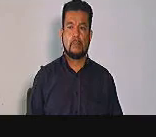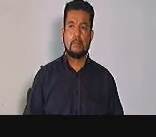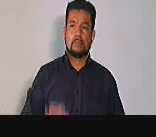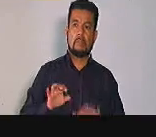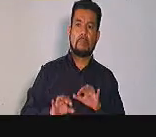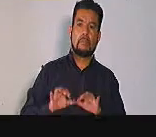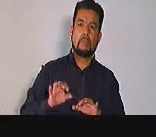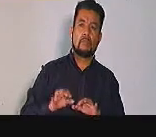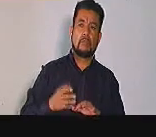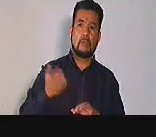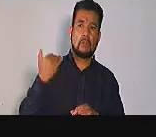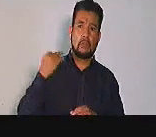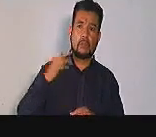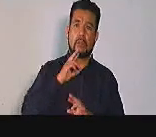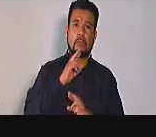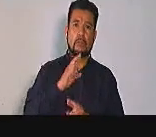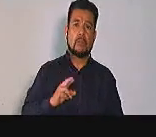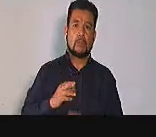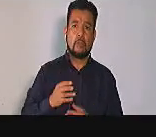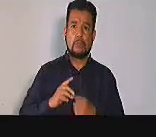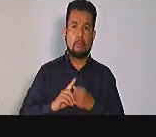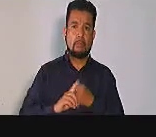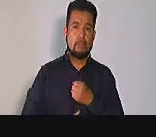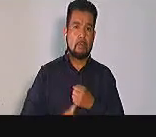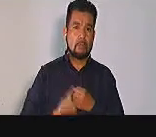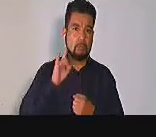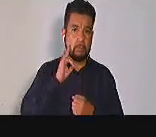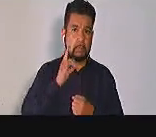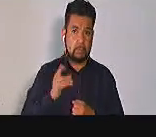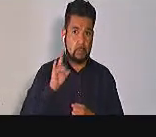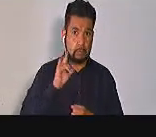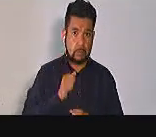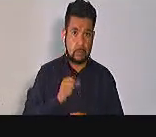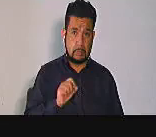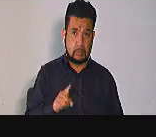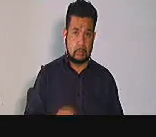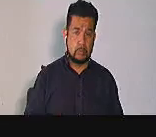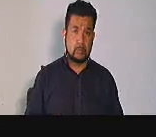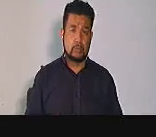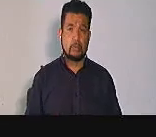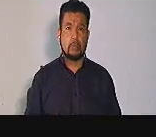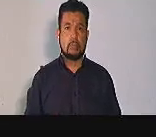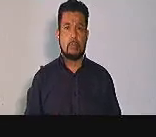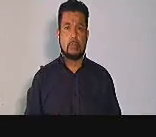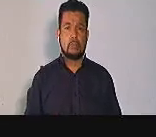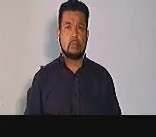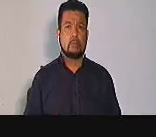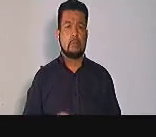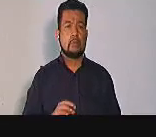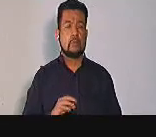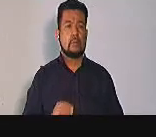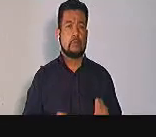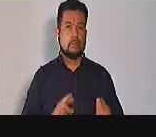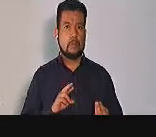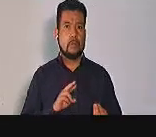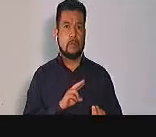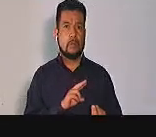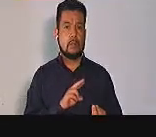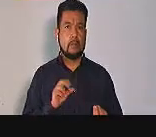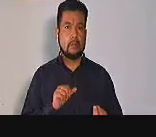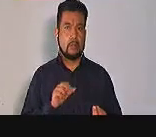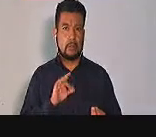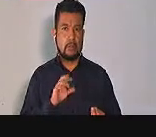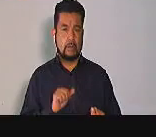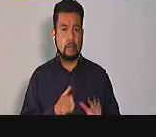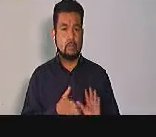Secretario, hace rato estoy respondiendo, pero no me activa el audio. ¿Sí me escucha? O sea, el Ricardo, sí, en estos momentos lo